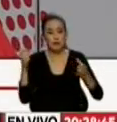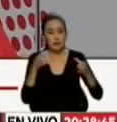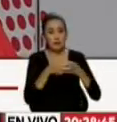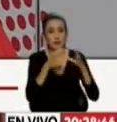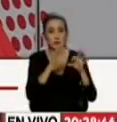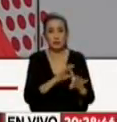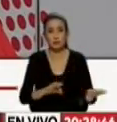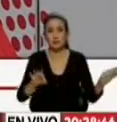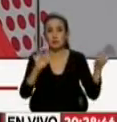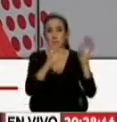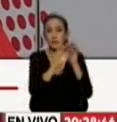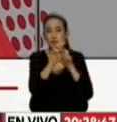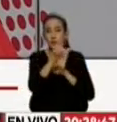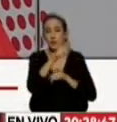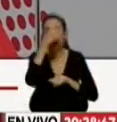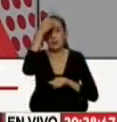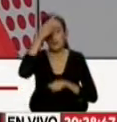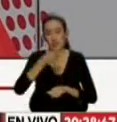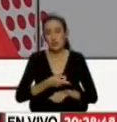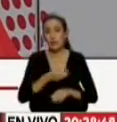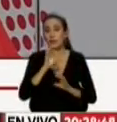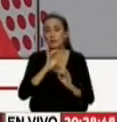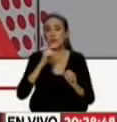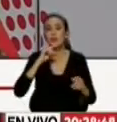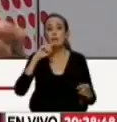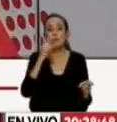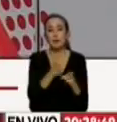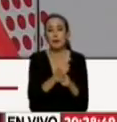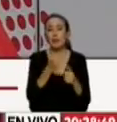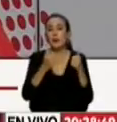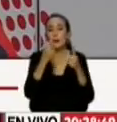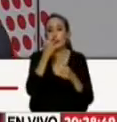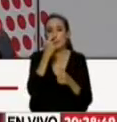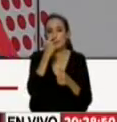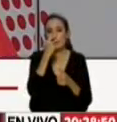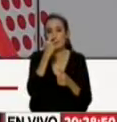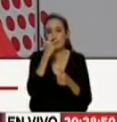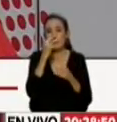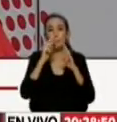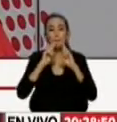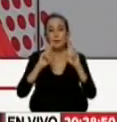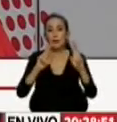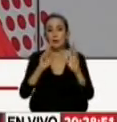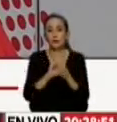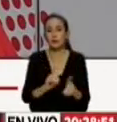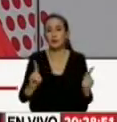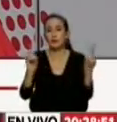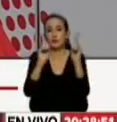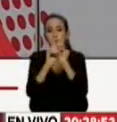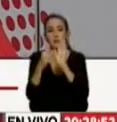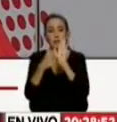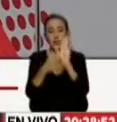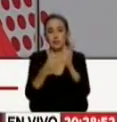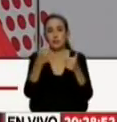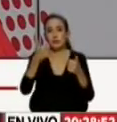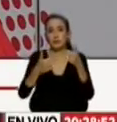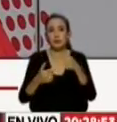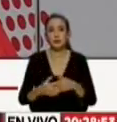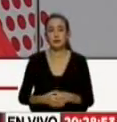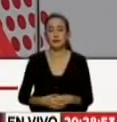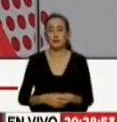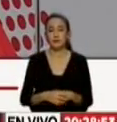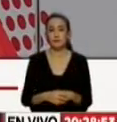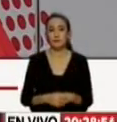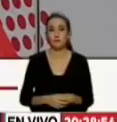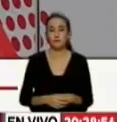son importantes para definir y poder decir a ciencia cierta cuáles son las cifras reales ante esta crisis que está viviendo el hermano país de Venezuela.